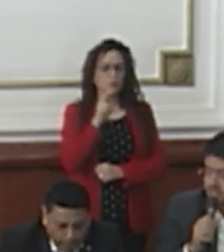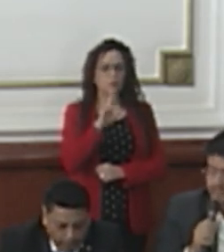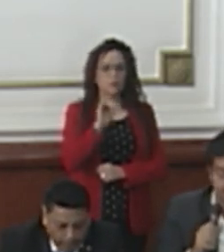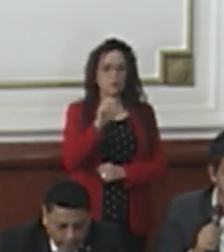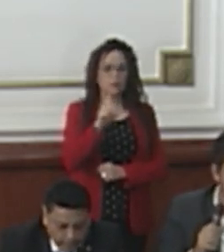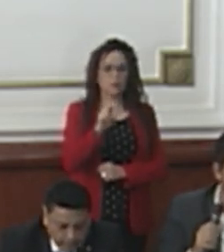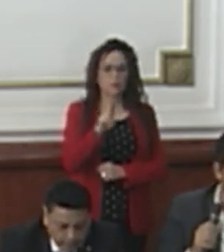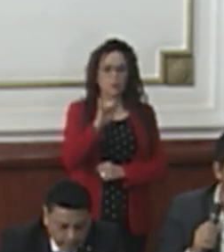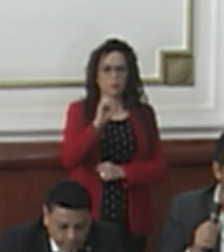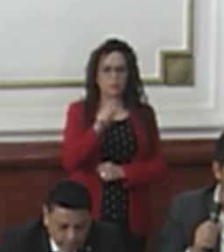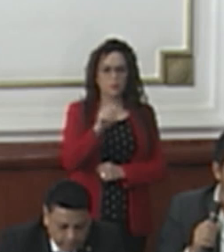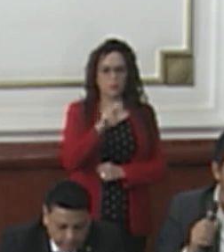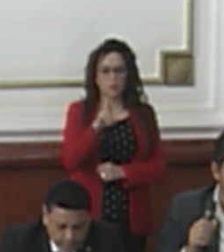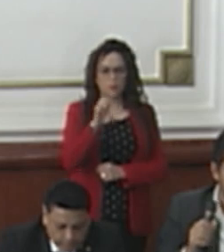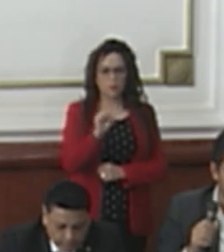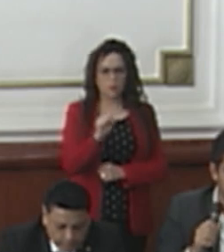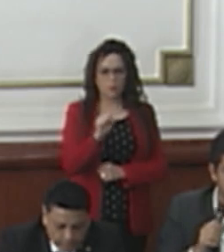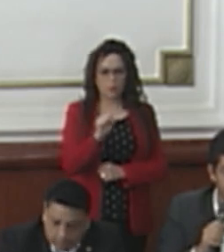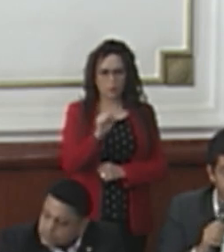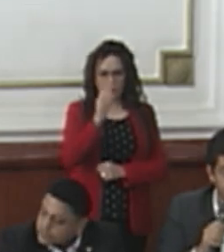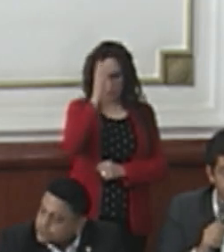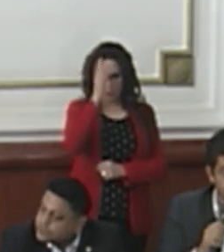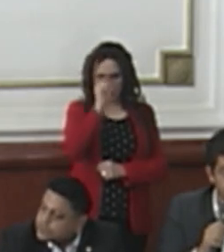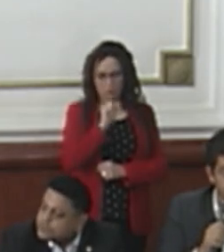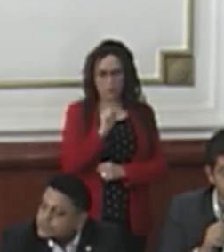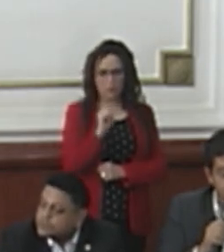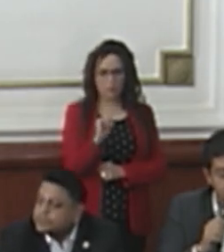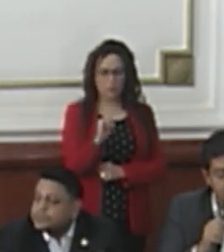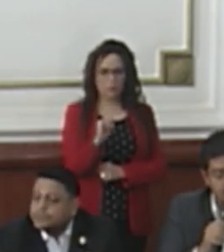Torres. Rubio Torres, en pro.